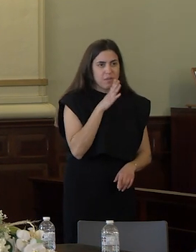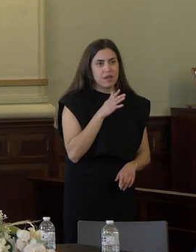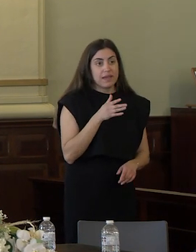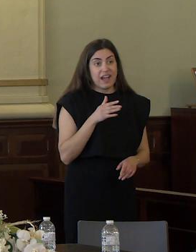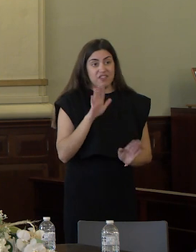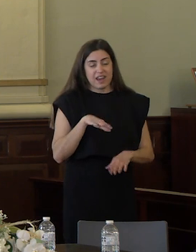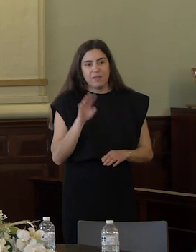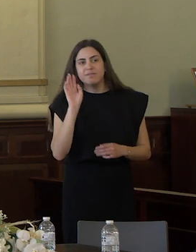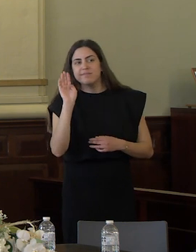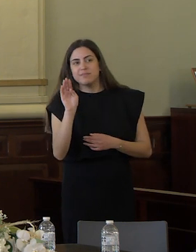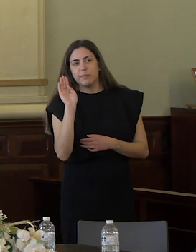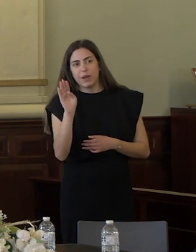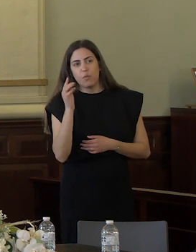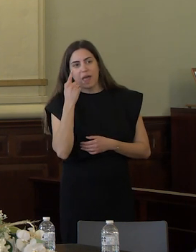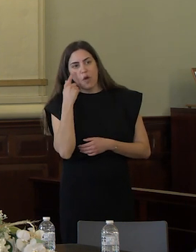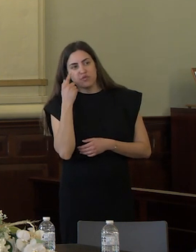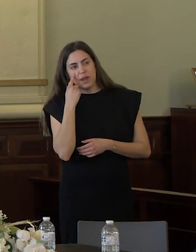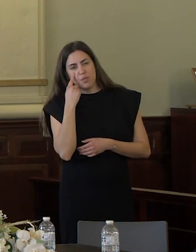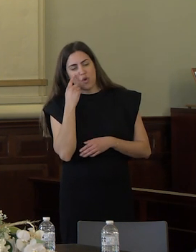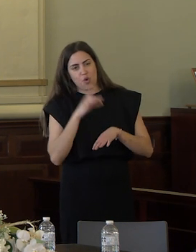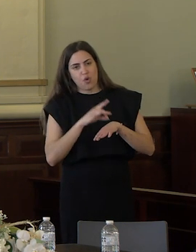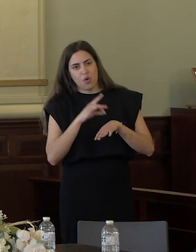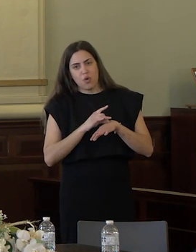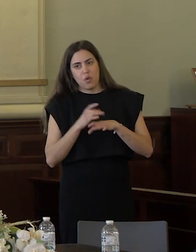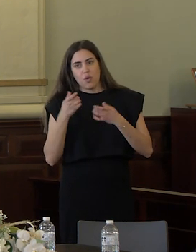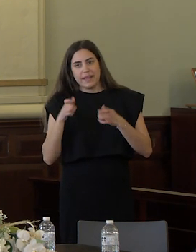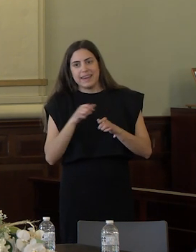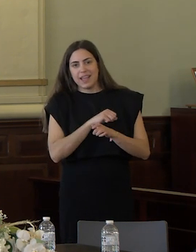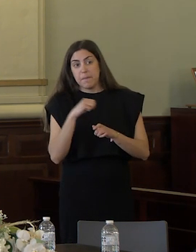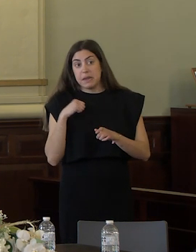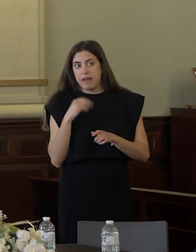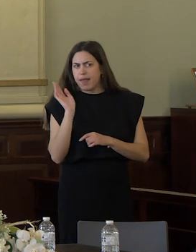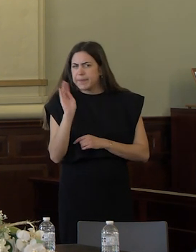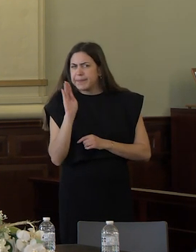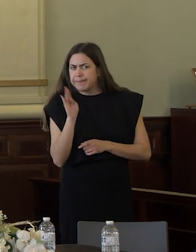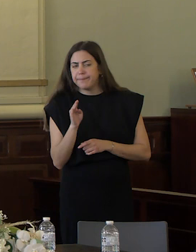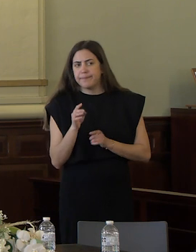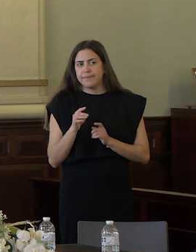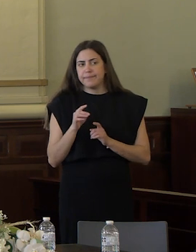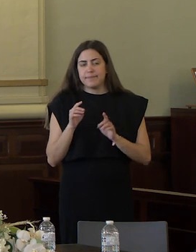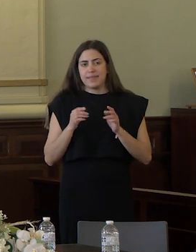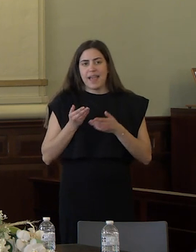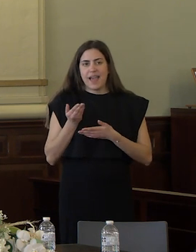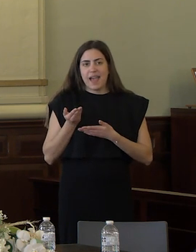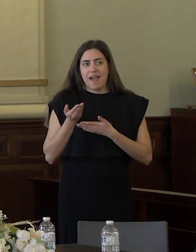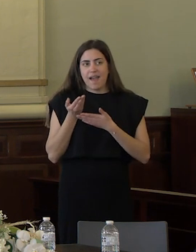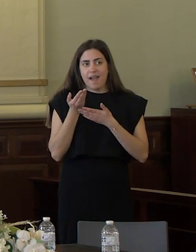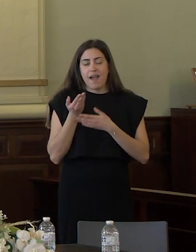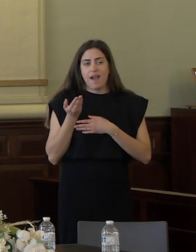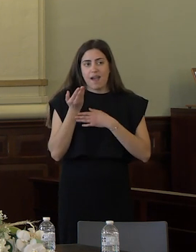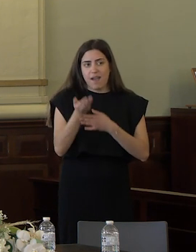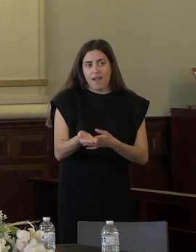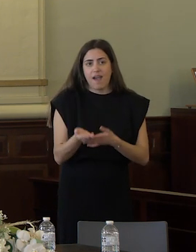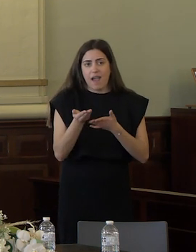Consultaron con oftalmólogos en clínicas privadas, pues buscando ayuda, buscando